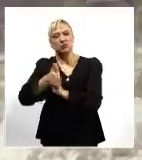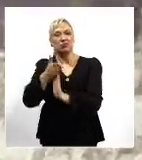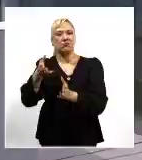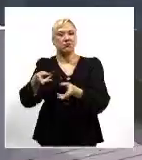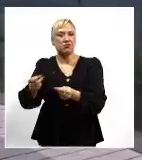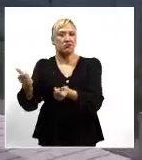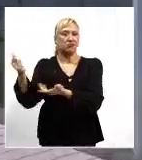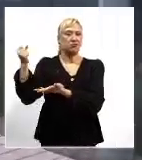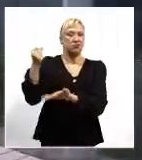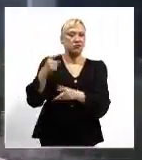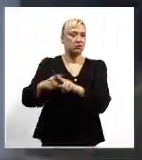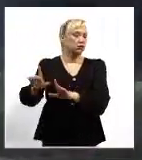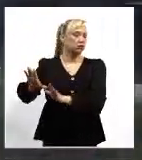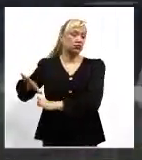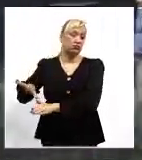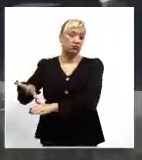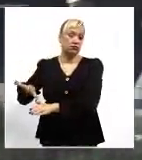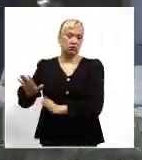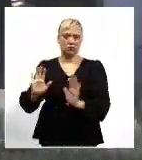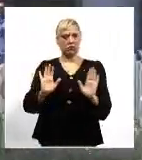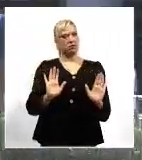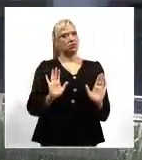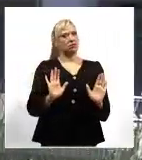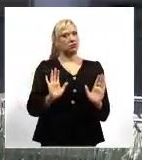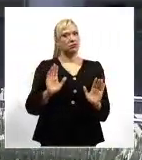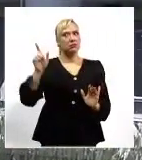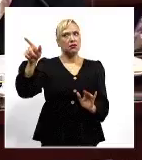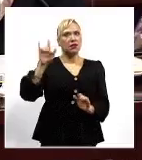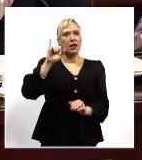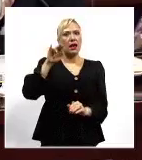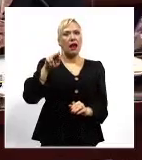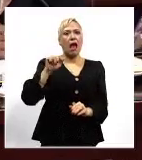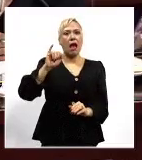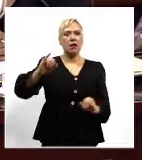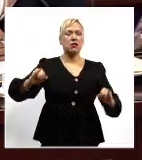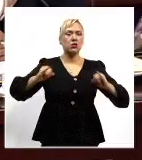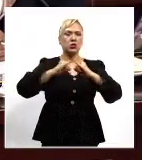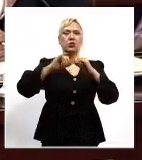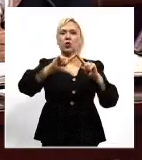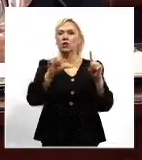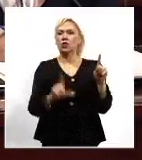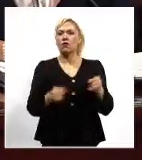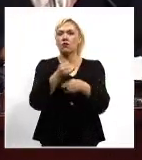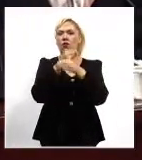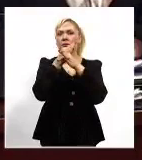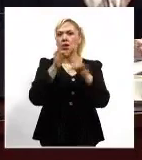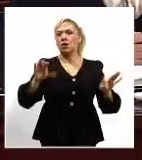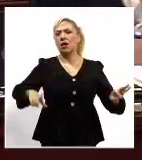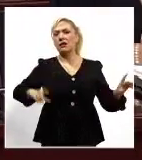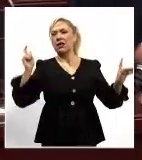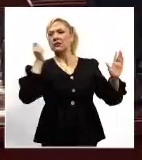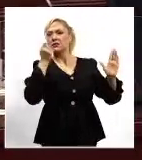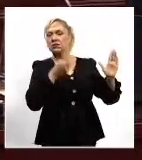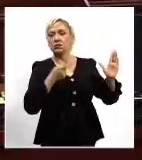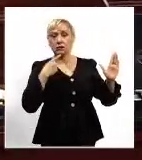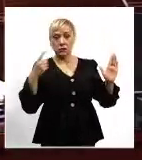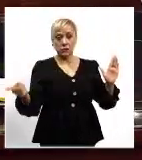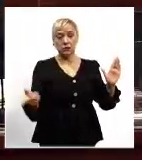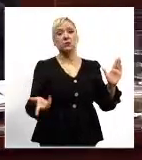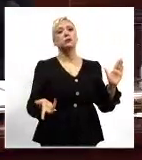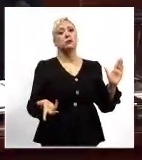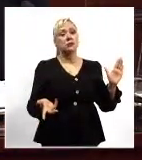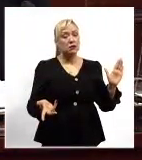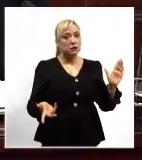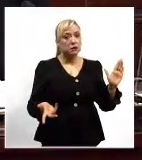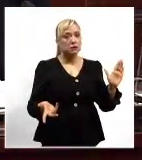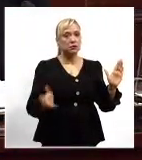resolver una controversia constitucional promovida por el INAI. Entre los argumentos de la mayoría estuvieron que el acuerdo